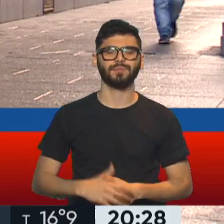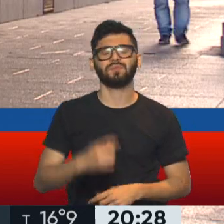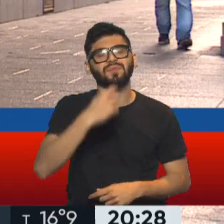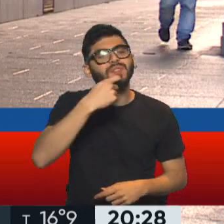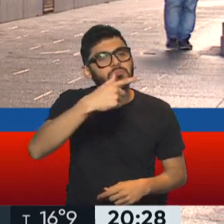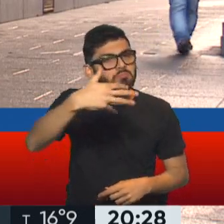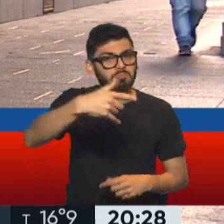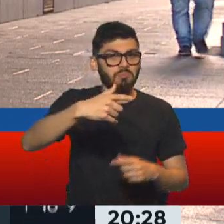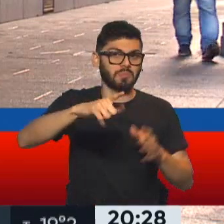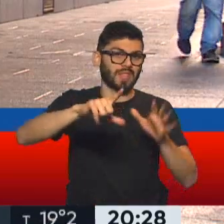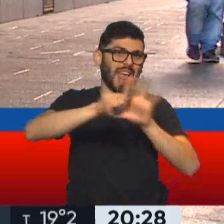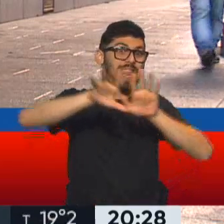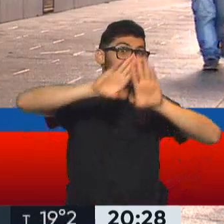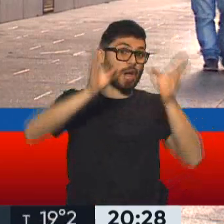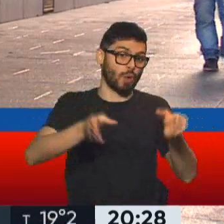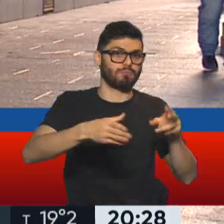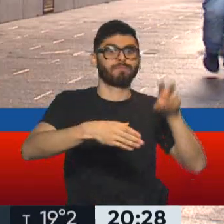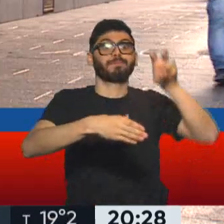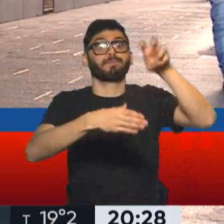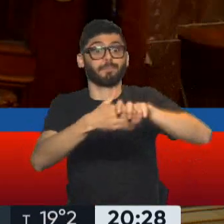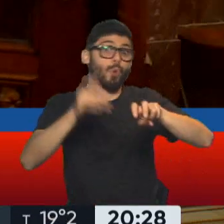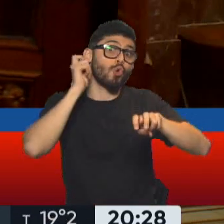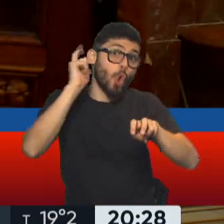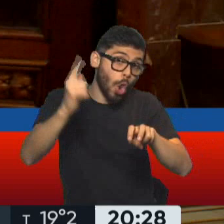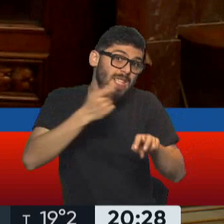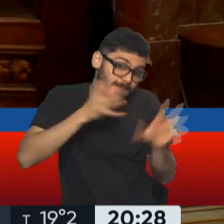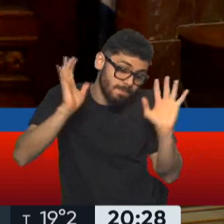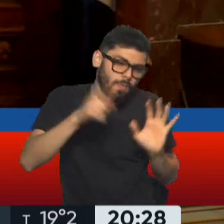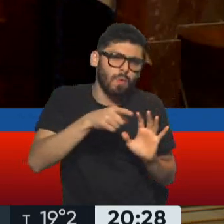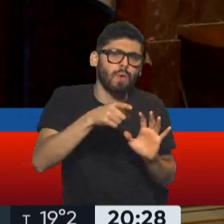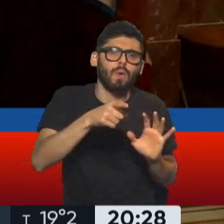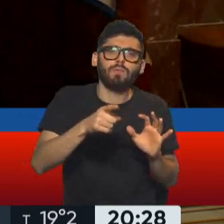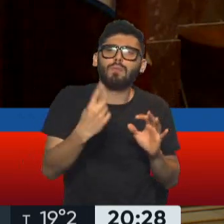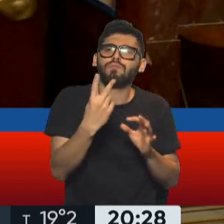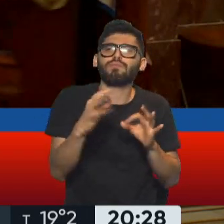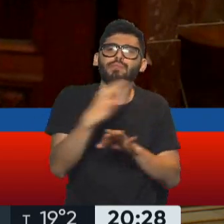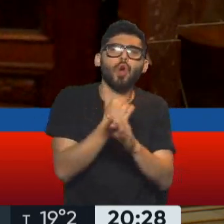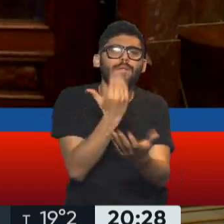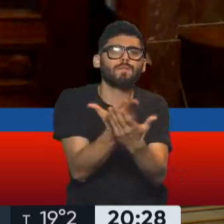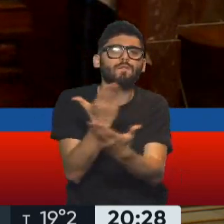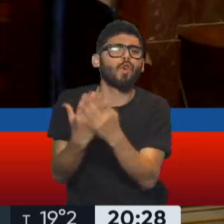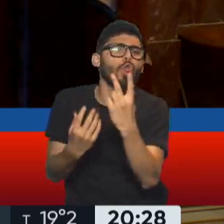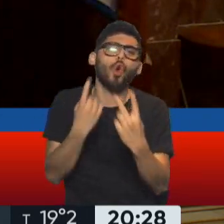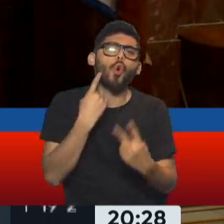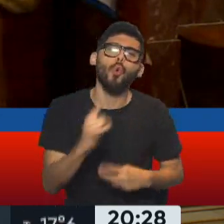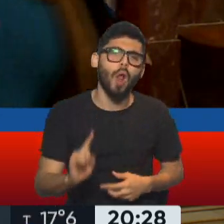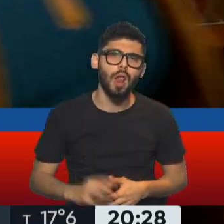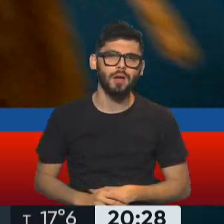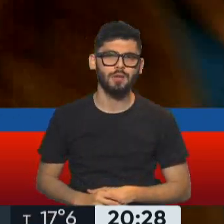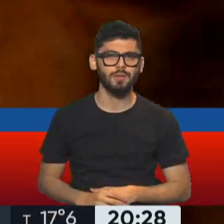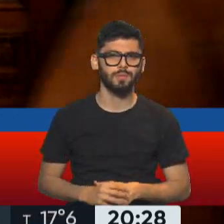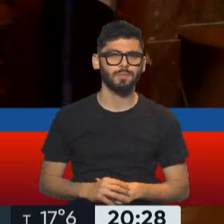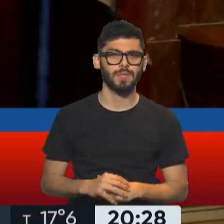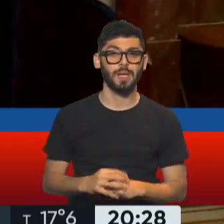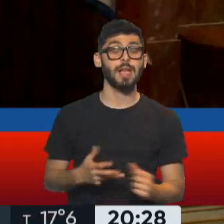en legisladora porteña, ¿cuáles serán los 2 primeros proyectos que vas a presentar? El primero,